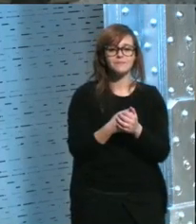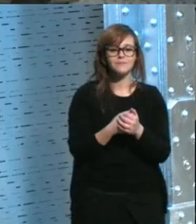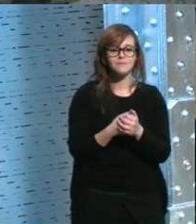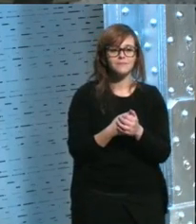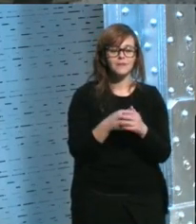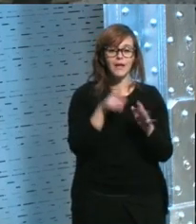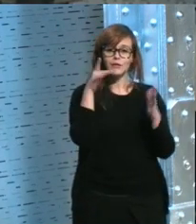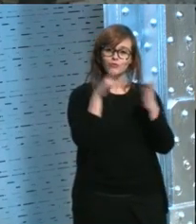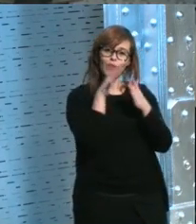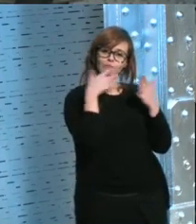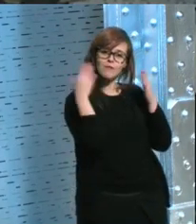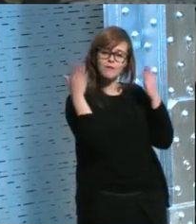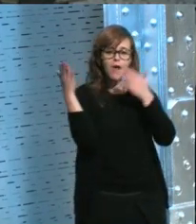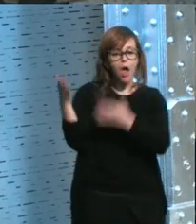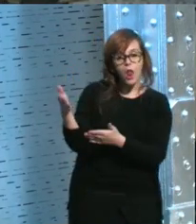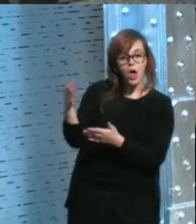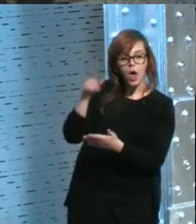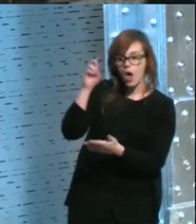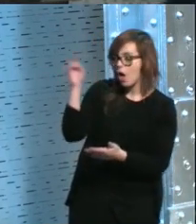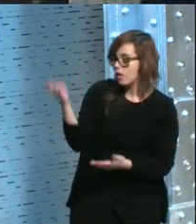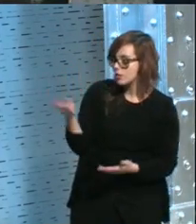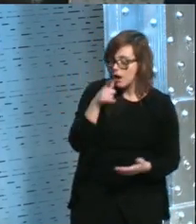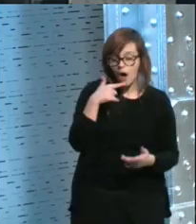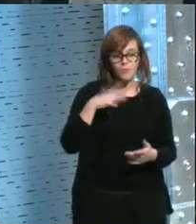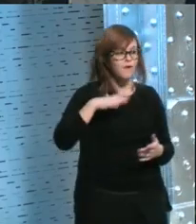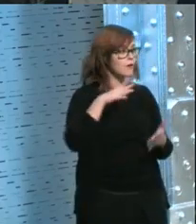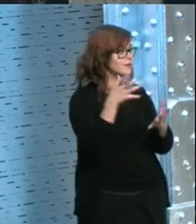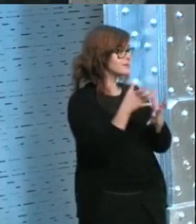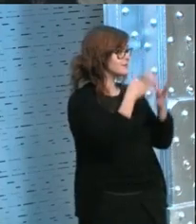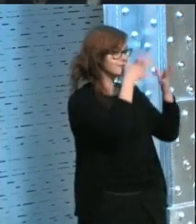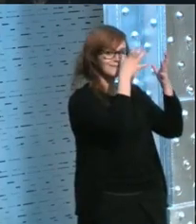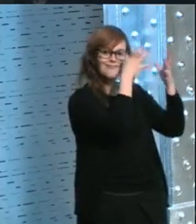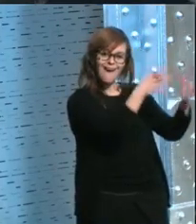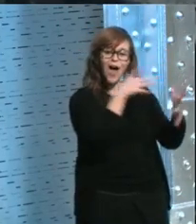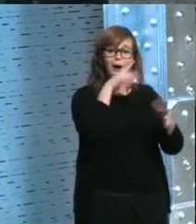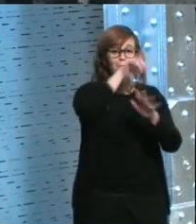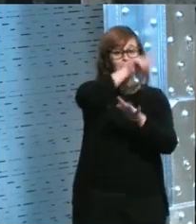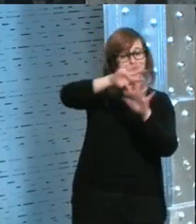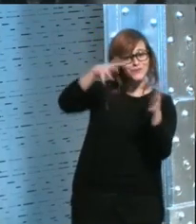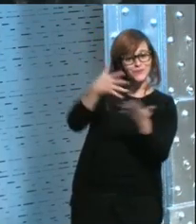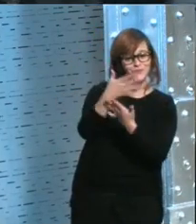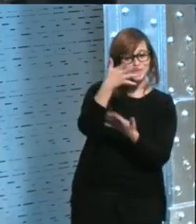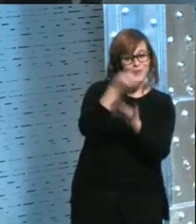Tenemos un regalo para ti, ¿eh? ¿Otro? Por favor, tráeselo. ¿Ya todo el mundo?